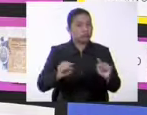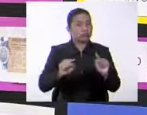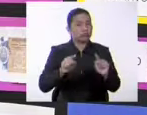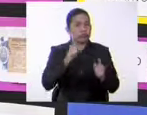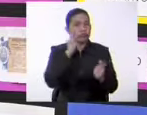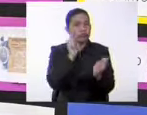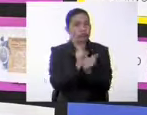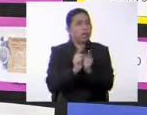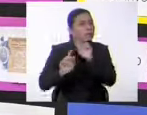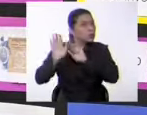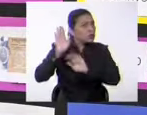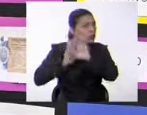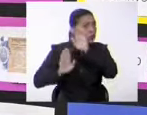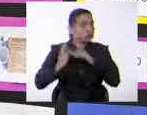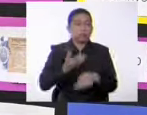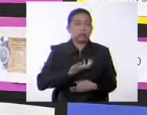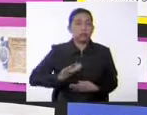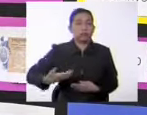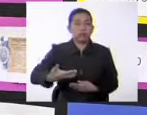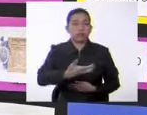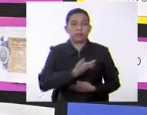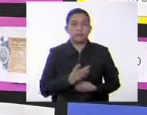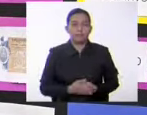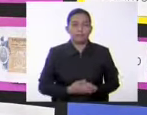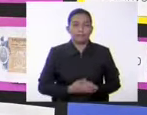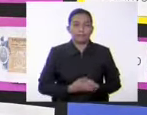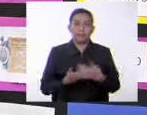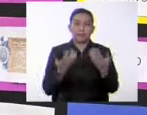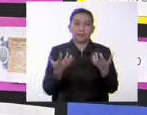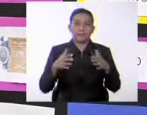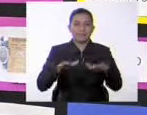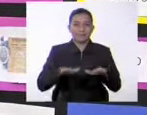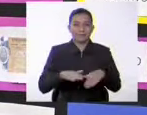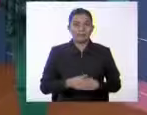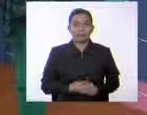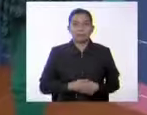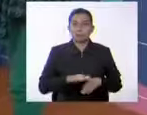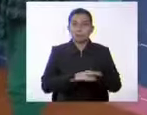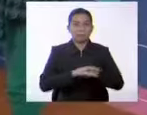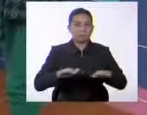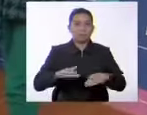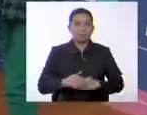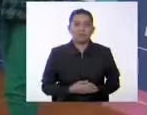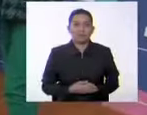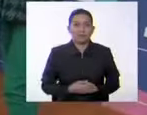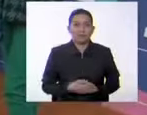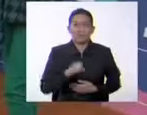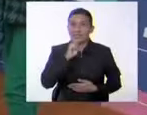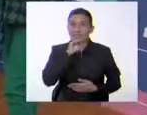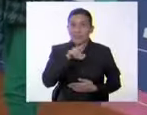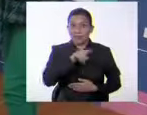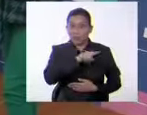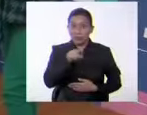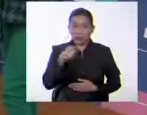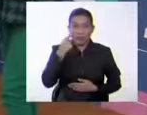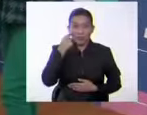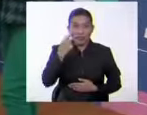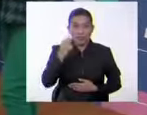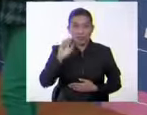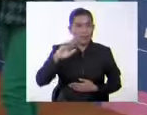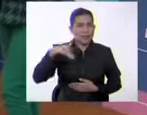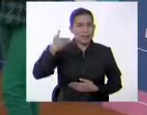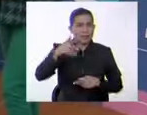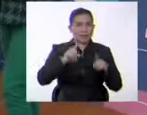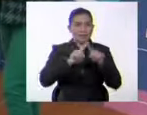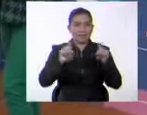historia, ¿verdad?, por la que hemos pasado. Por hoy, Kirian, muchas gracias. Hoy ha sido todo. ¿Te parece si les decimos a los chicos que nos vemos hasta la próxima